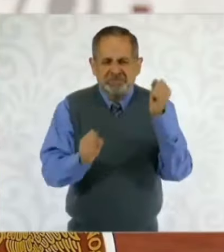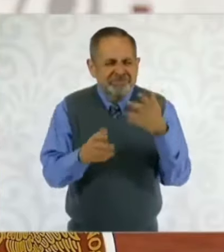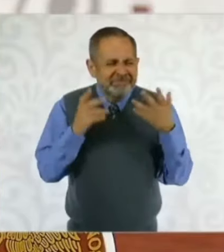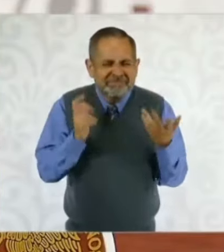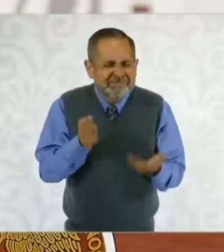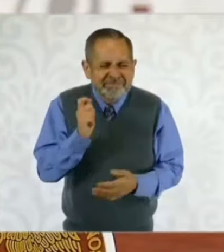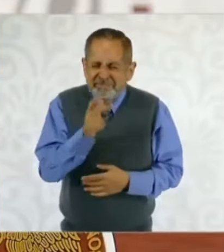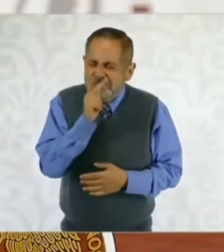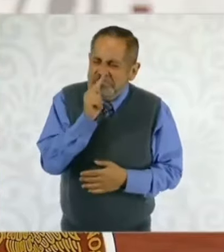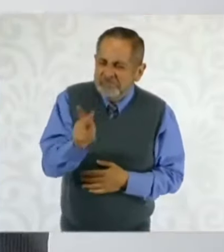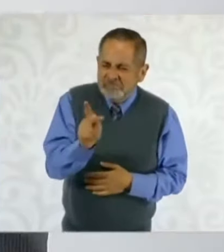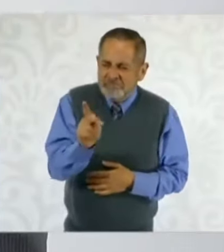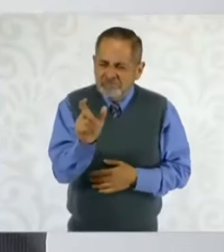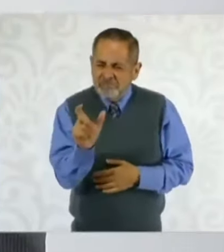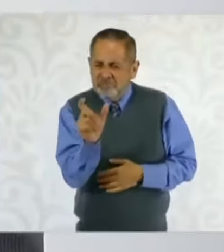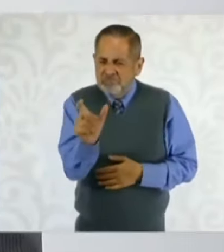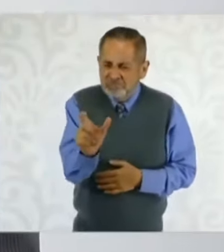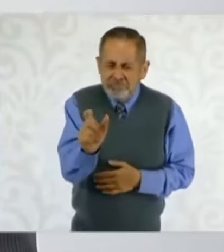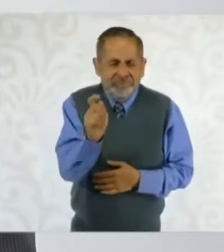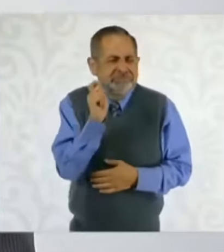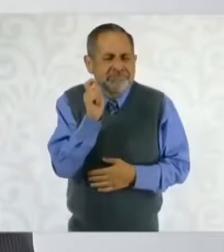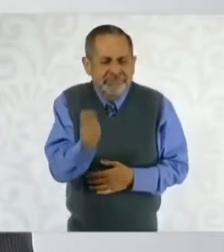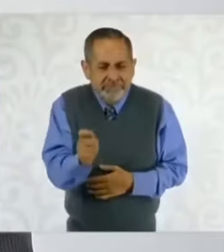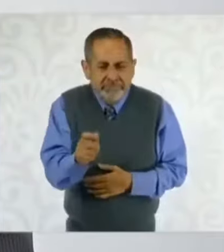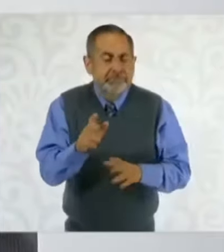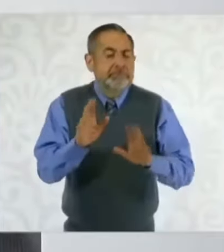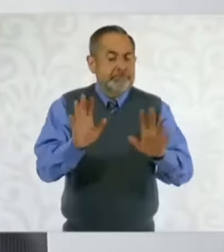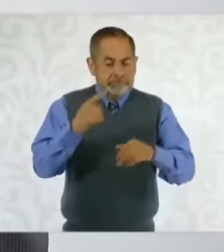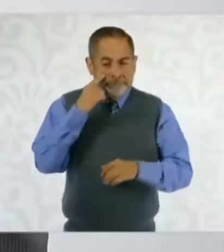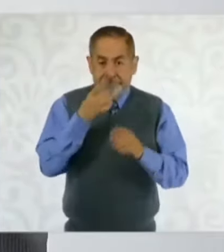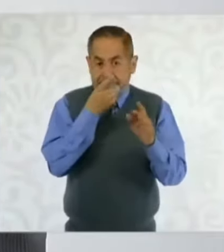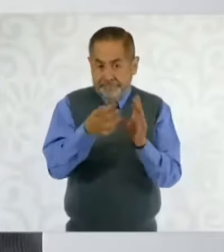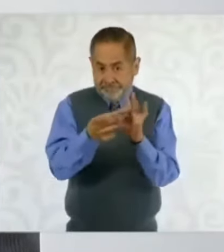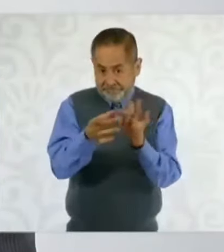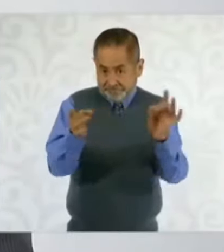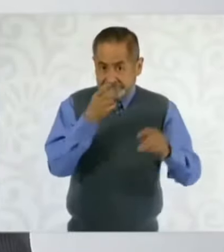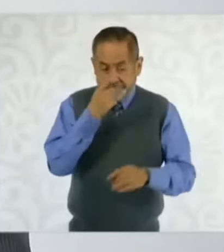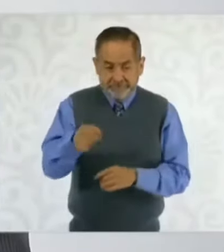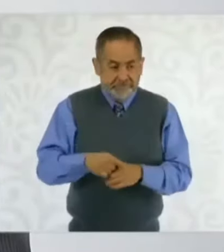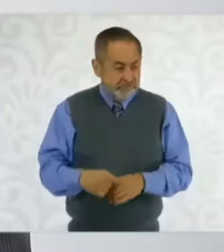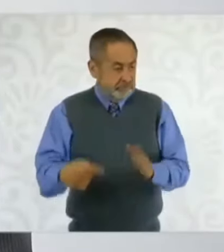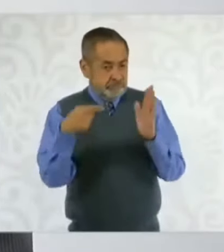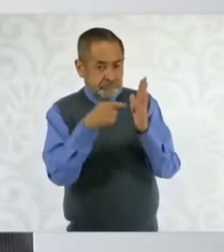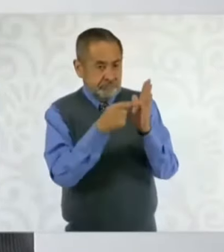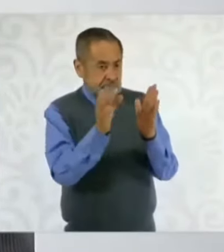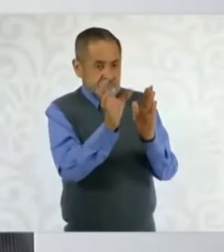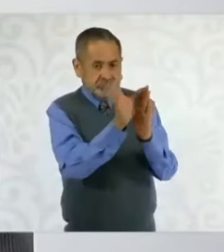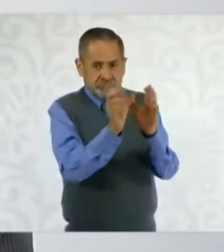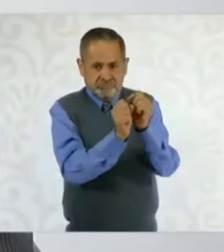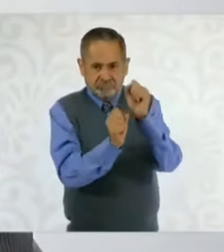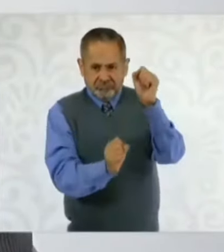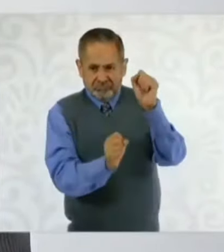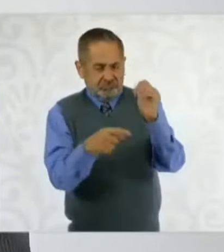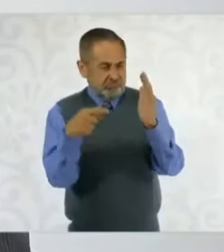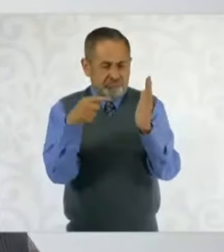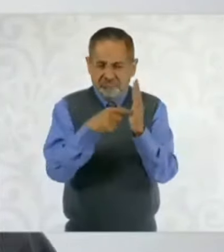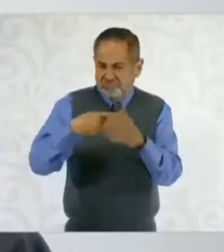decir supremacía constitucional? Quiere decir que la Constitución, la Carta Magna, es el